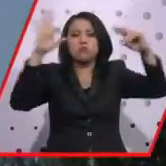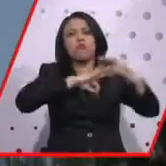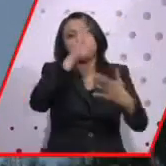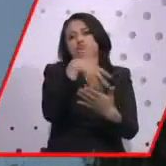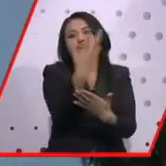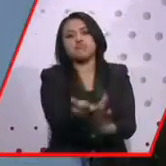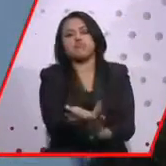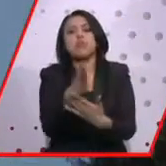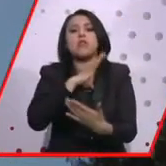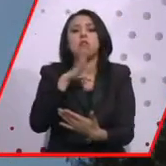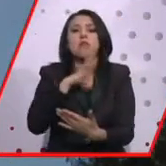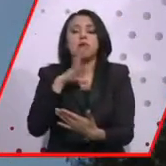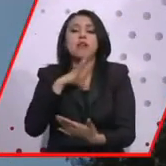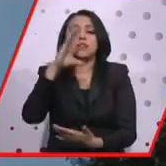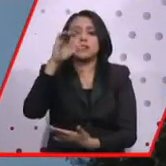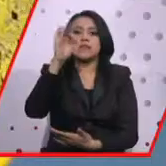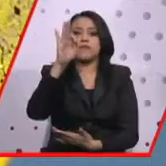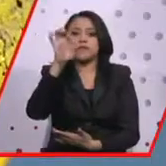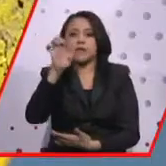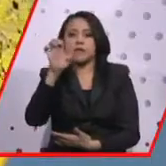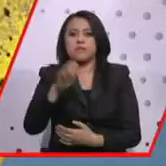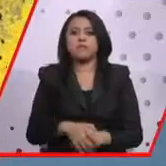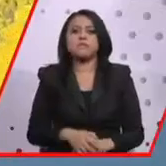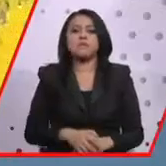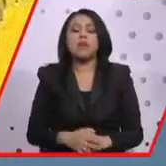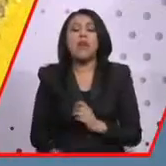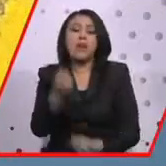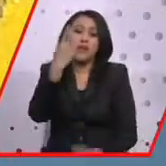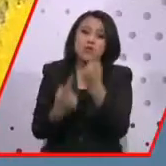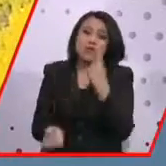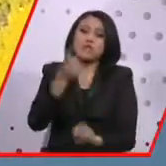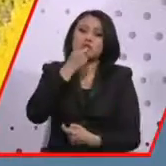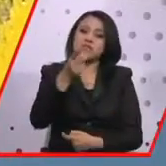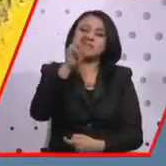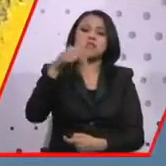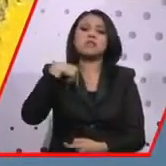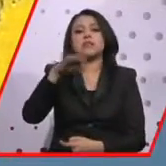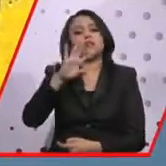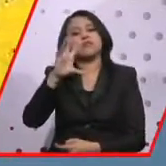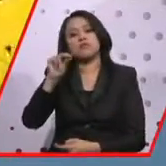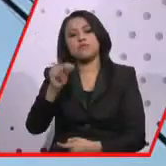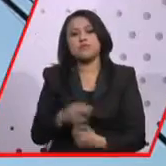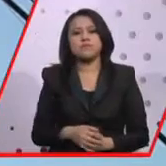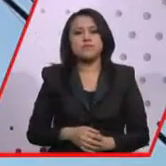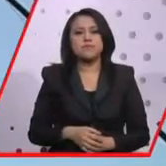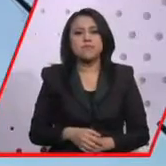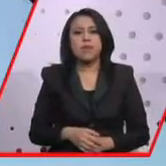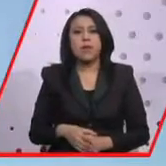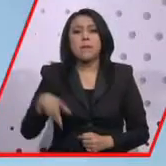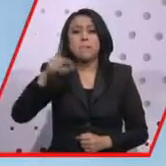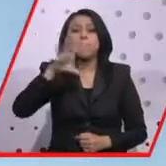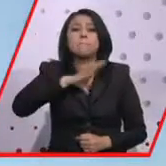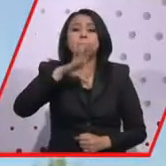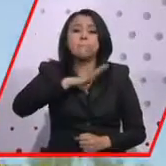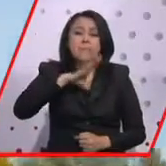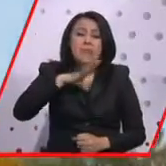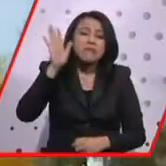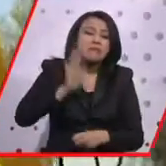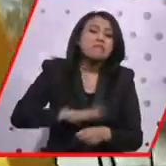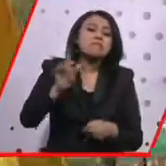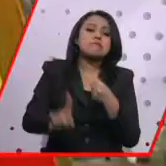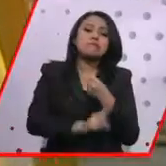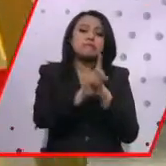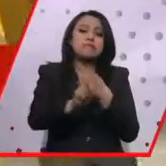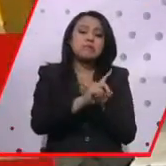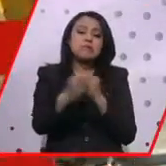efecto pertenece a CFE, aunque muchos ya lo agarraron de tendedero. Pero aún falta lo más preocupante, está justo frente a